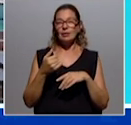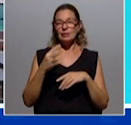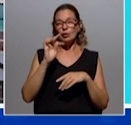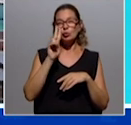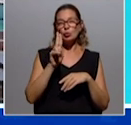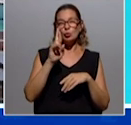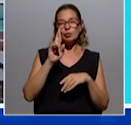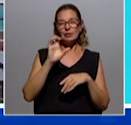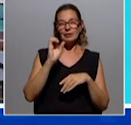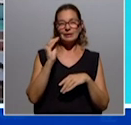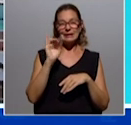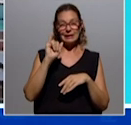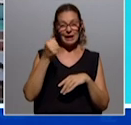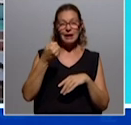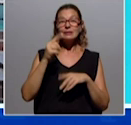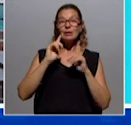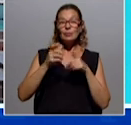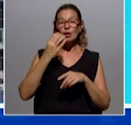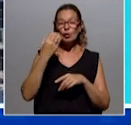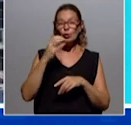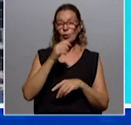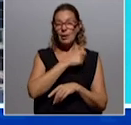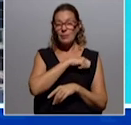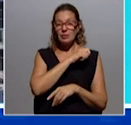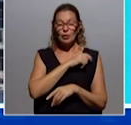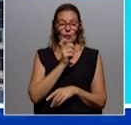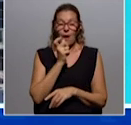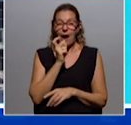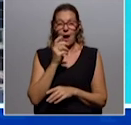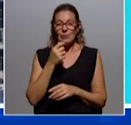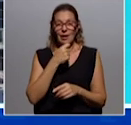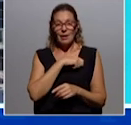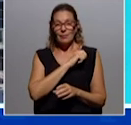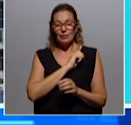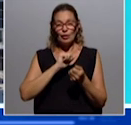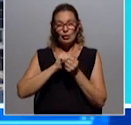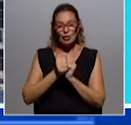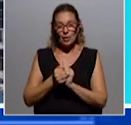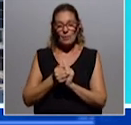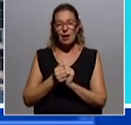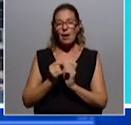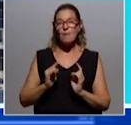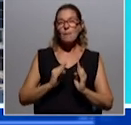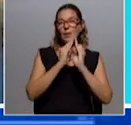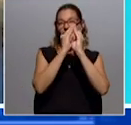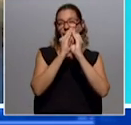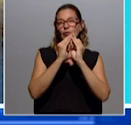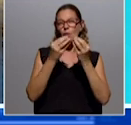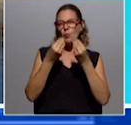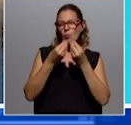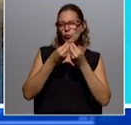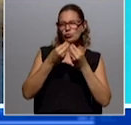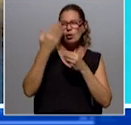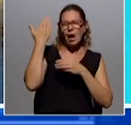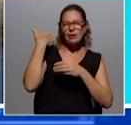Turquía o un club español, por más que allí no se hable castellano. Además de visitar palacios reales, varios de los cuales